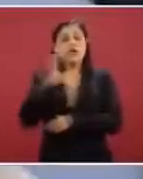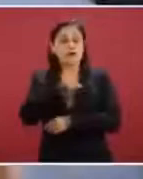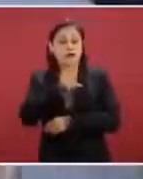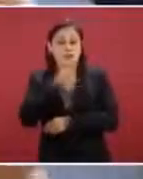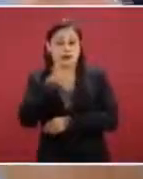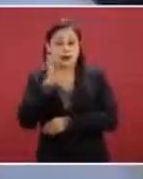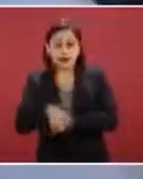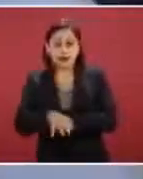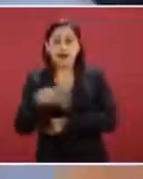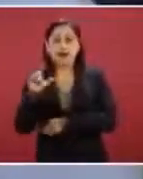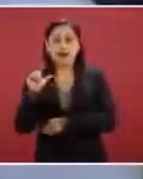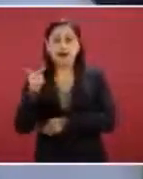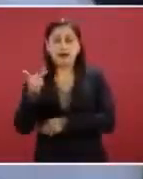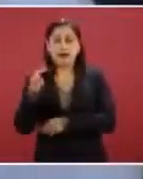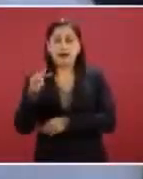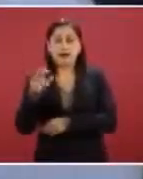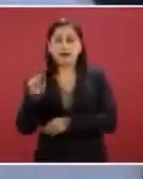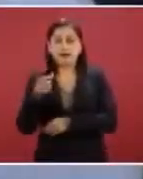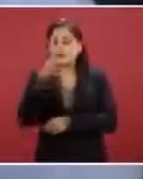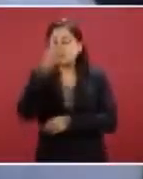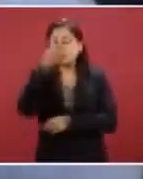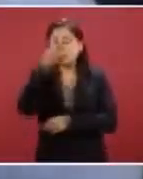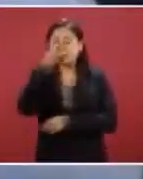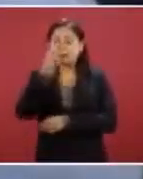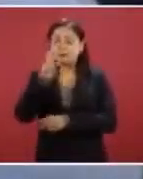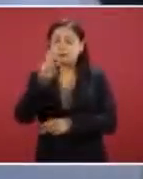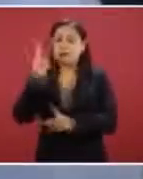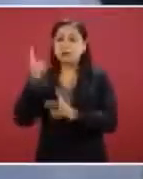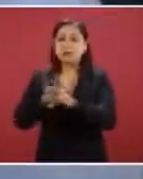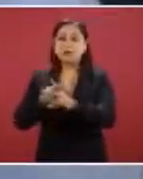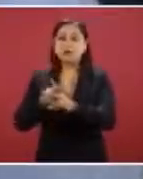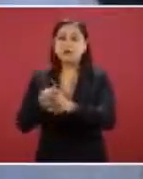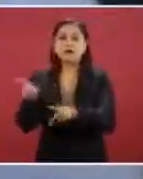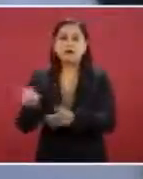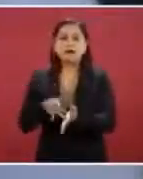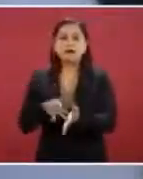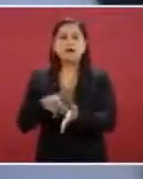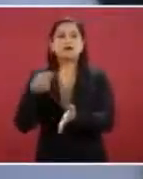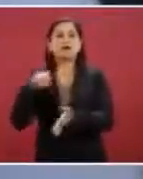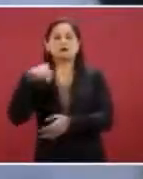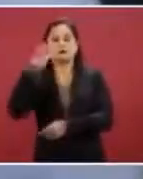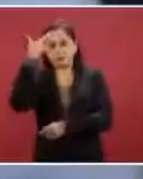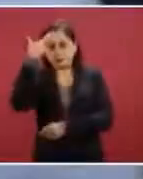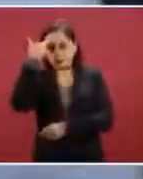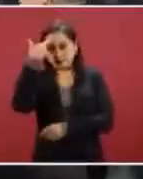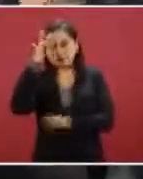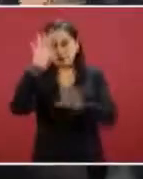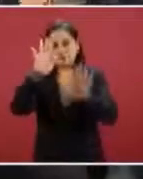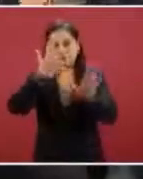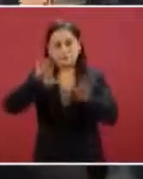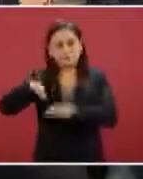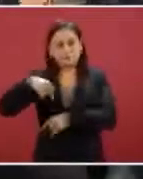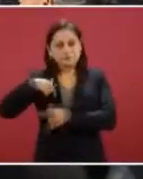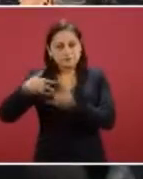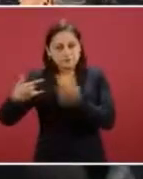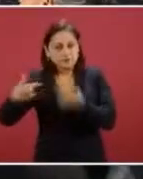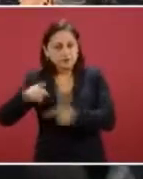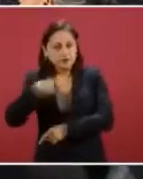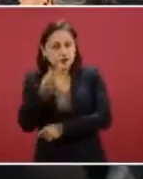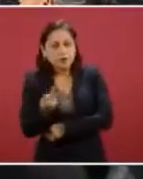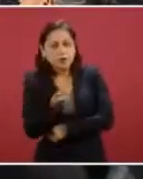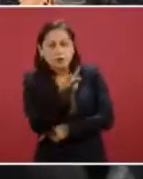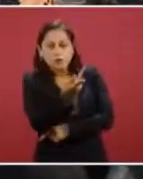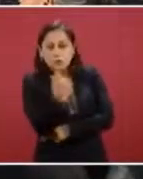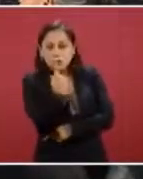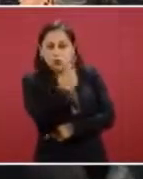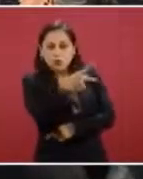ser fusilado, vuelve a retomar eso. Yo le quiero preguntar, ¿qué opina usted de la muerte? ¿Cómo ve su